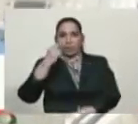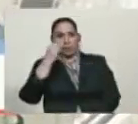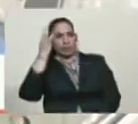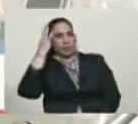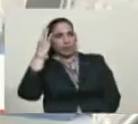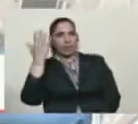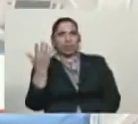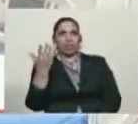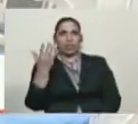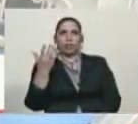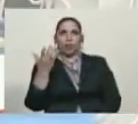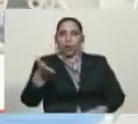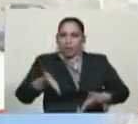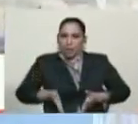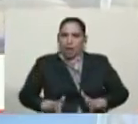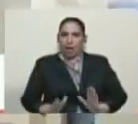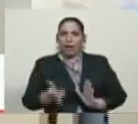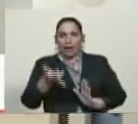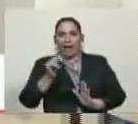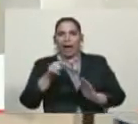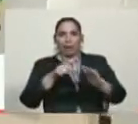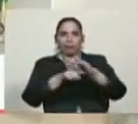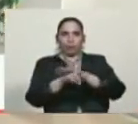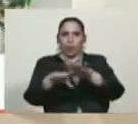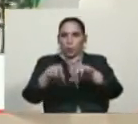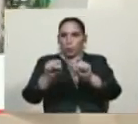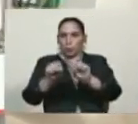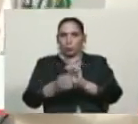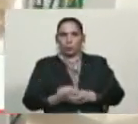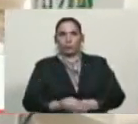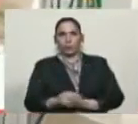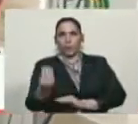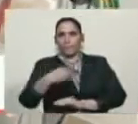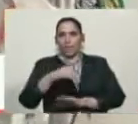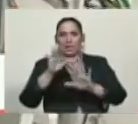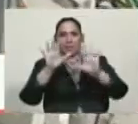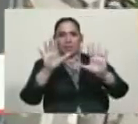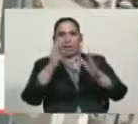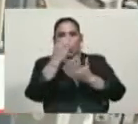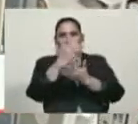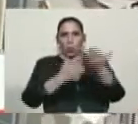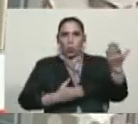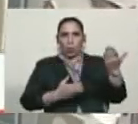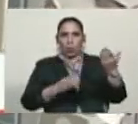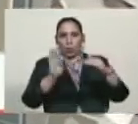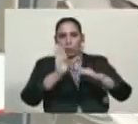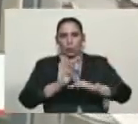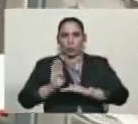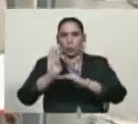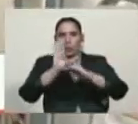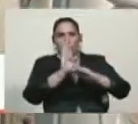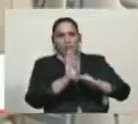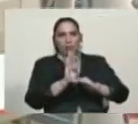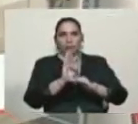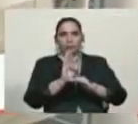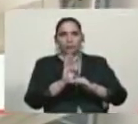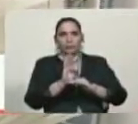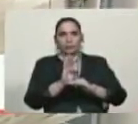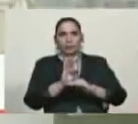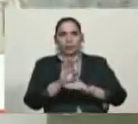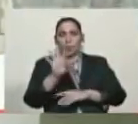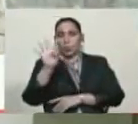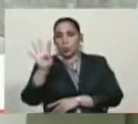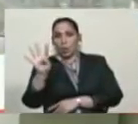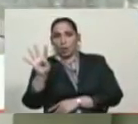complicaciones van a tener su cupo aquí asegurado con más de 10 cupos de cuidados intermedios y 4